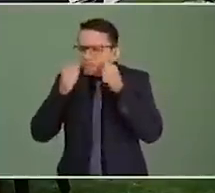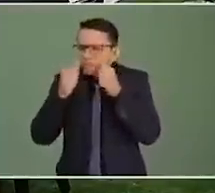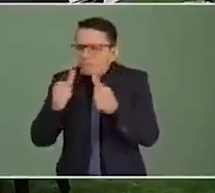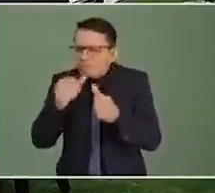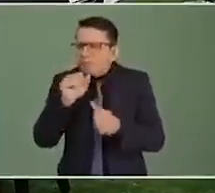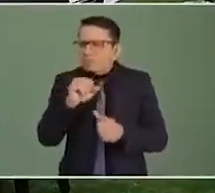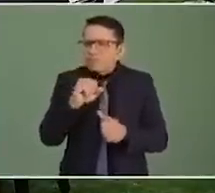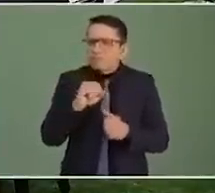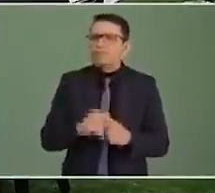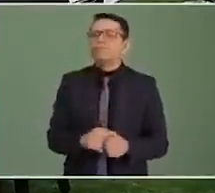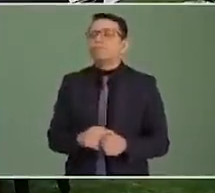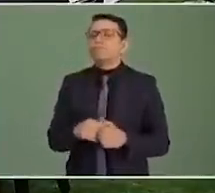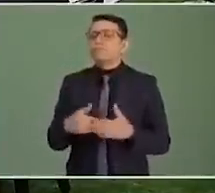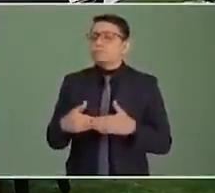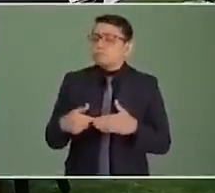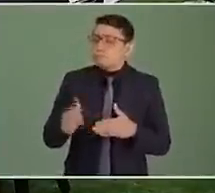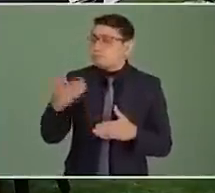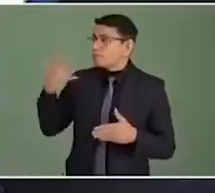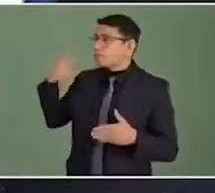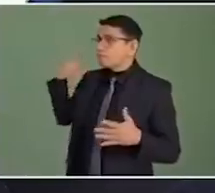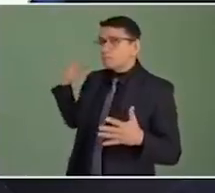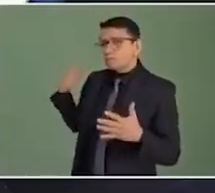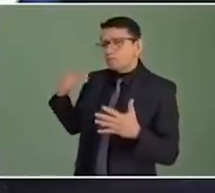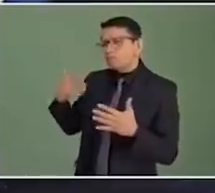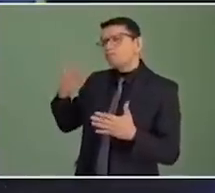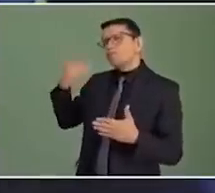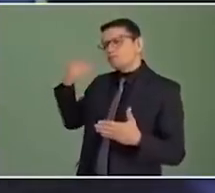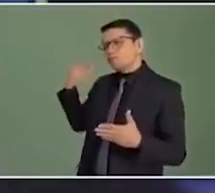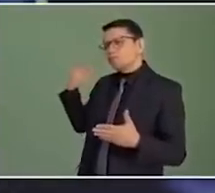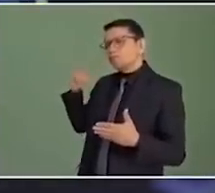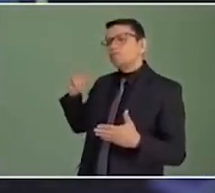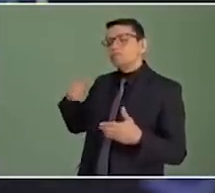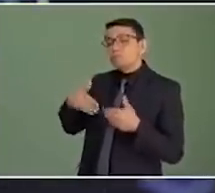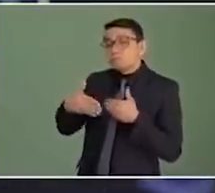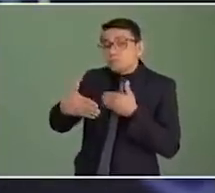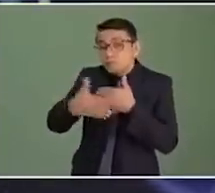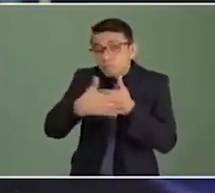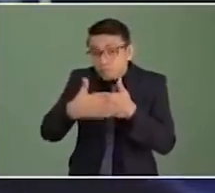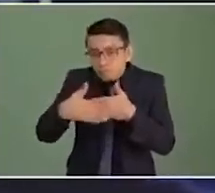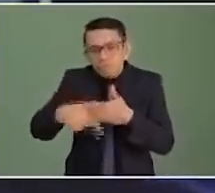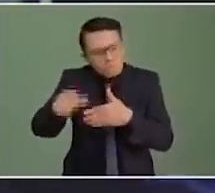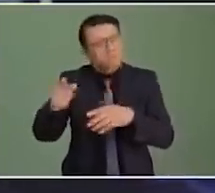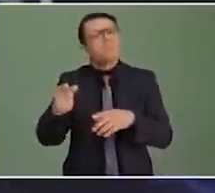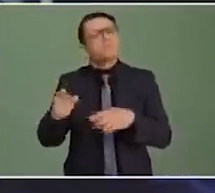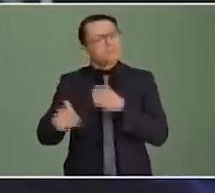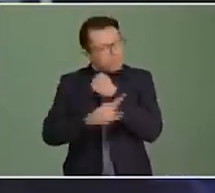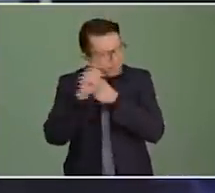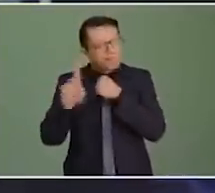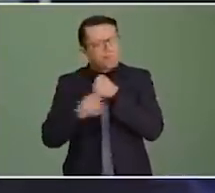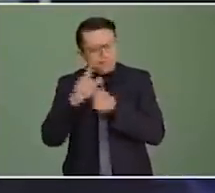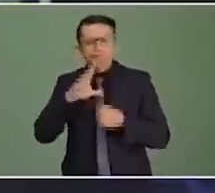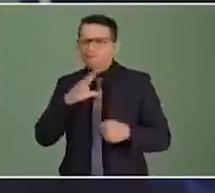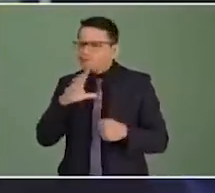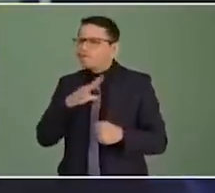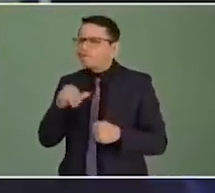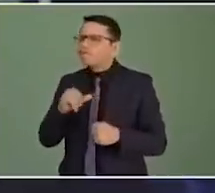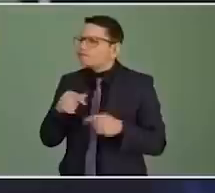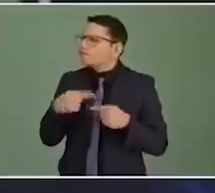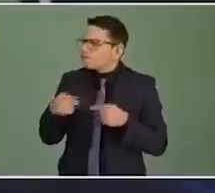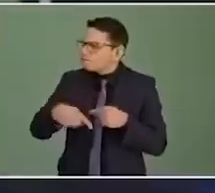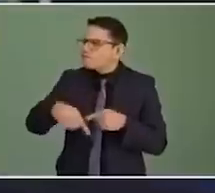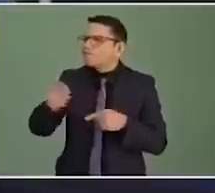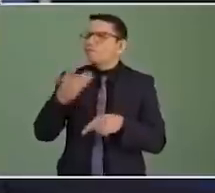durante algún tiempo últimamente ha habido problemas esto tiene que ver con